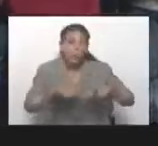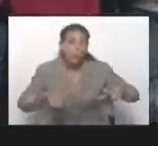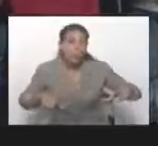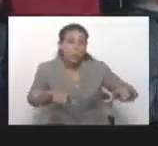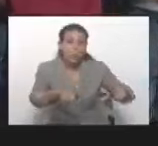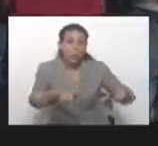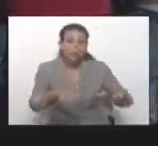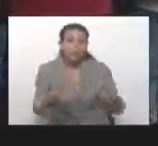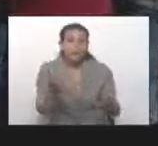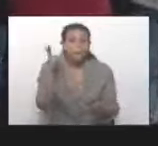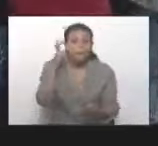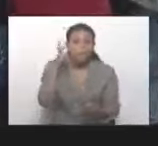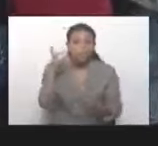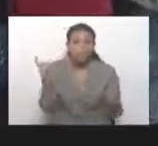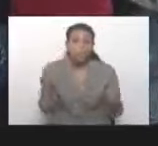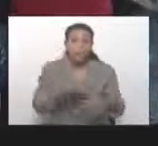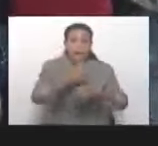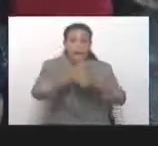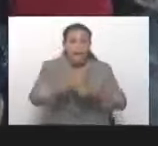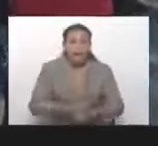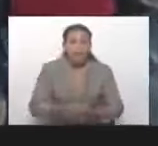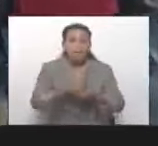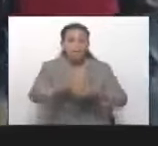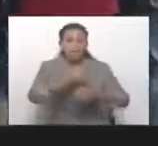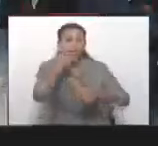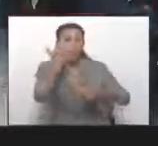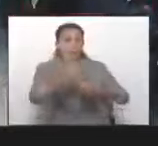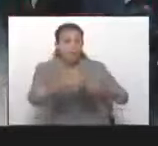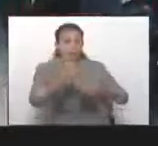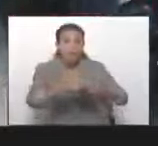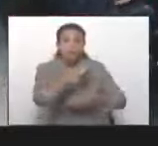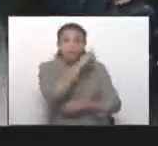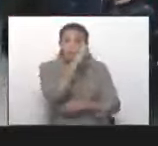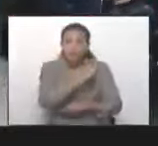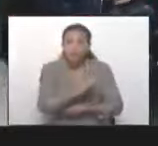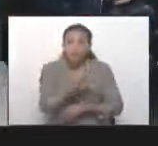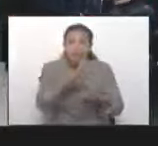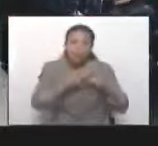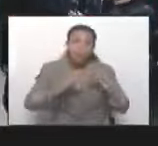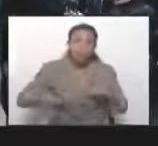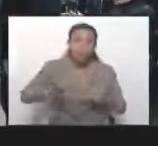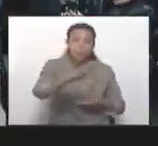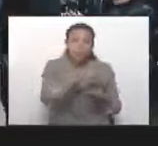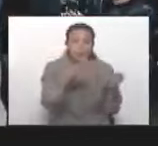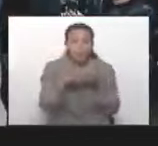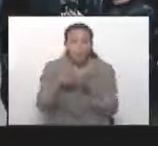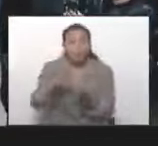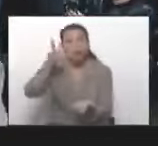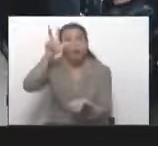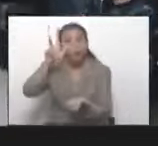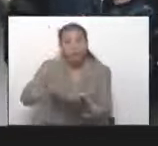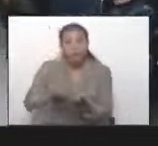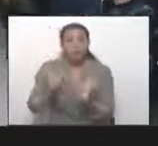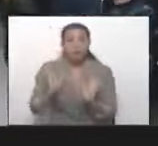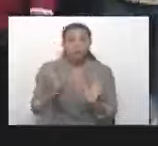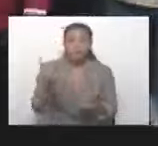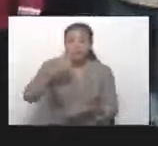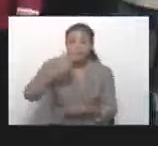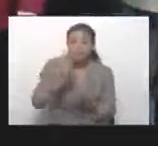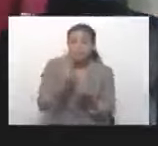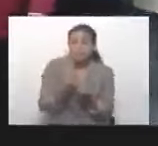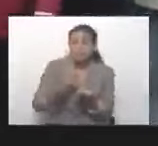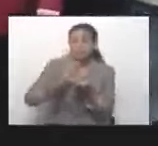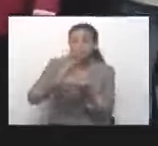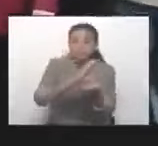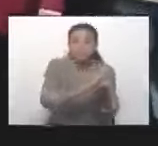estudio de grabación para los gaiteros, las gaiteras, los músicos y las músicas de Zulia. ¡Aprobado, Henry! Le